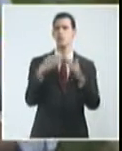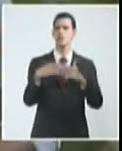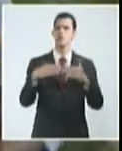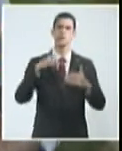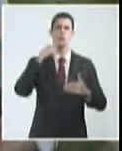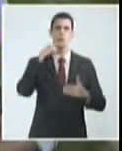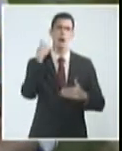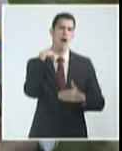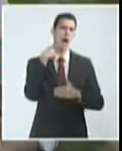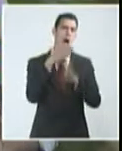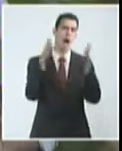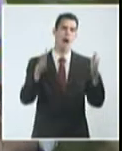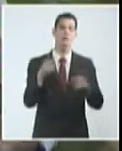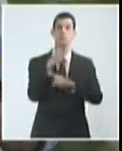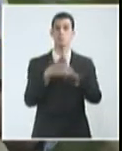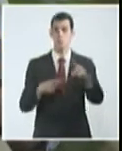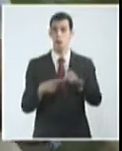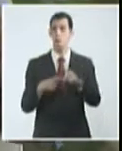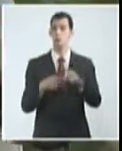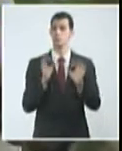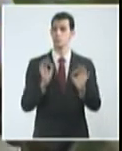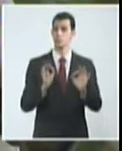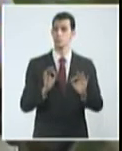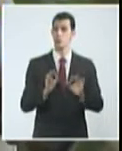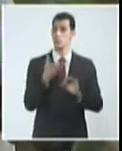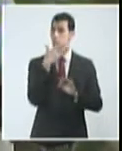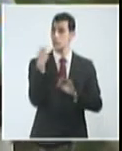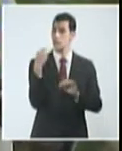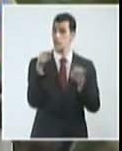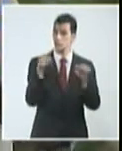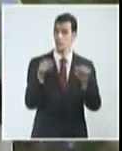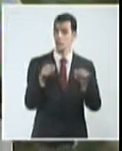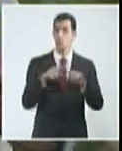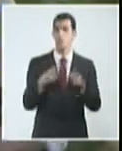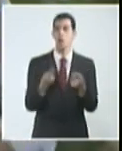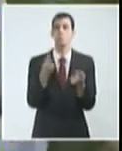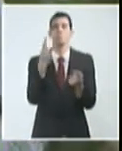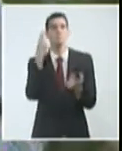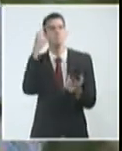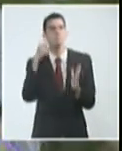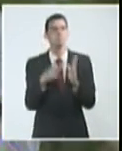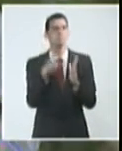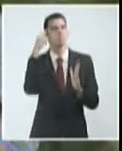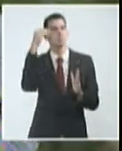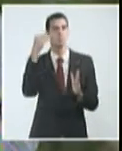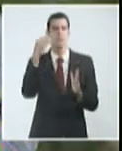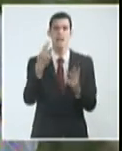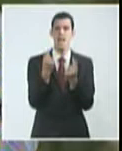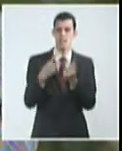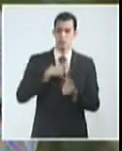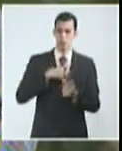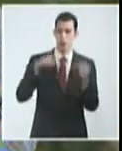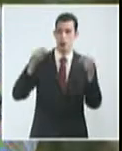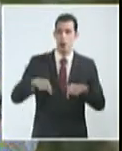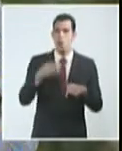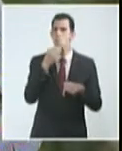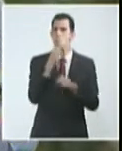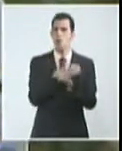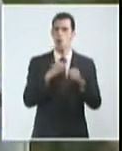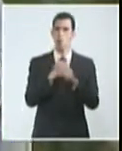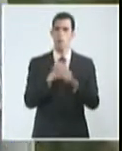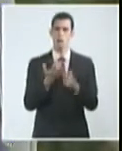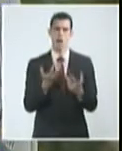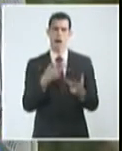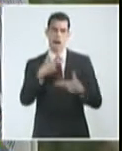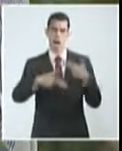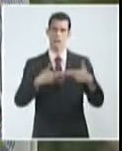medio de ingresos, que habría que ver qué cosas estarían hoy distintas si hubiéramos contado con esos ingresos. Pero